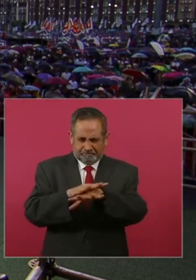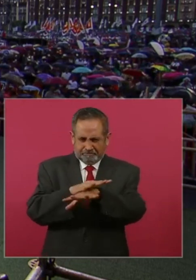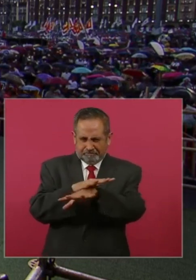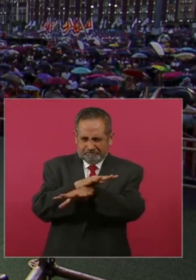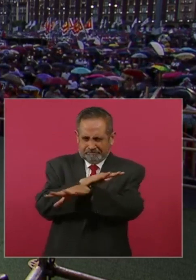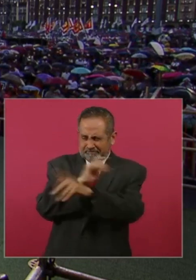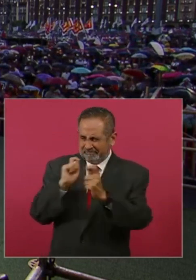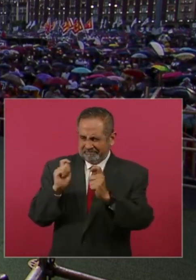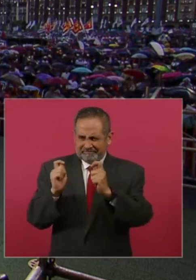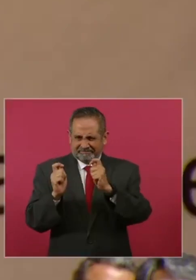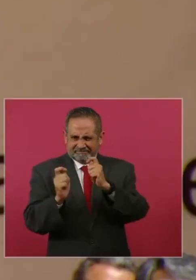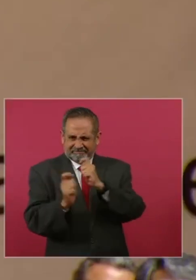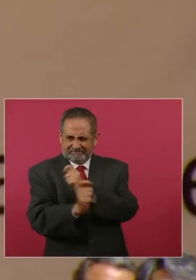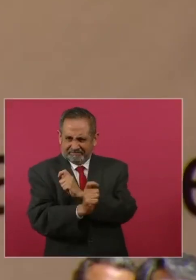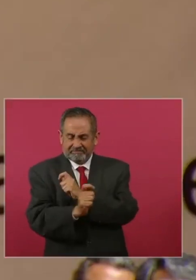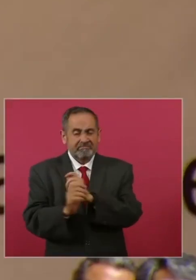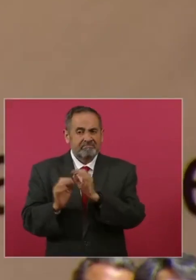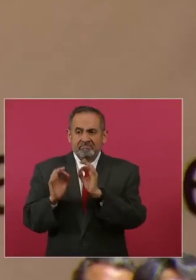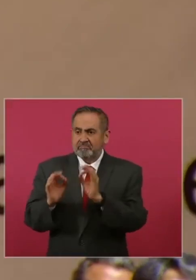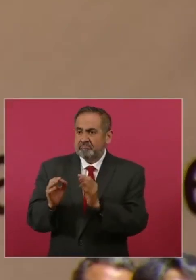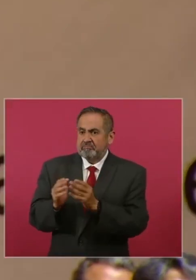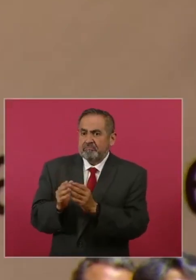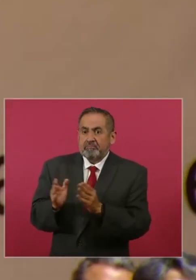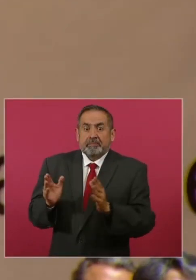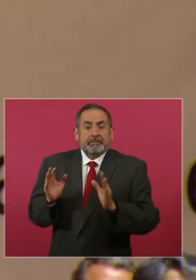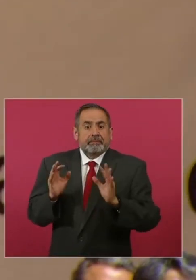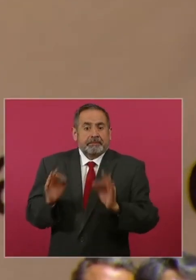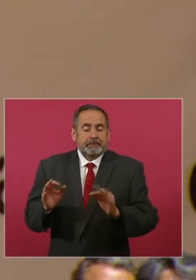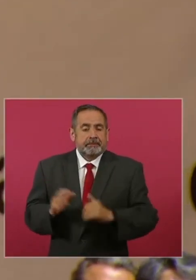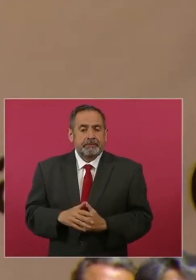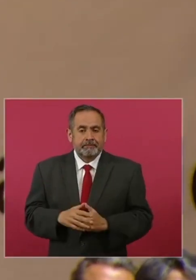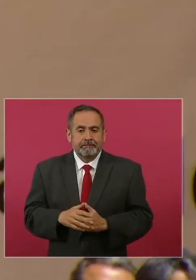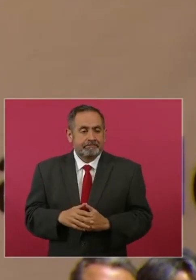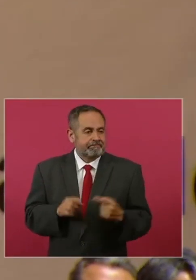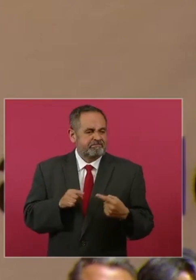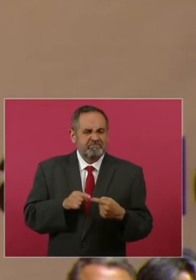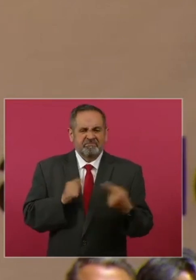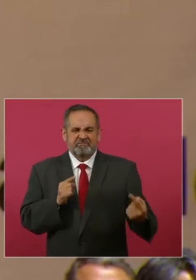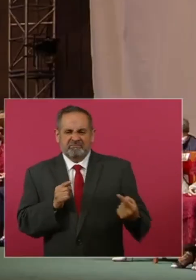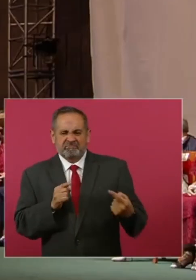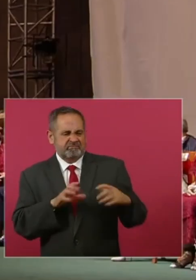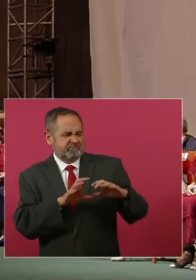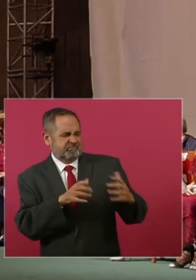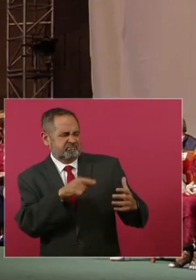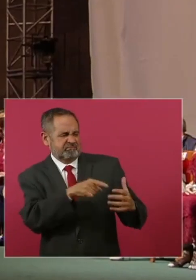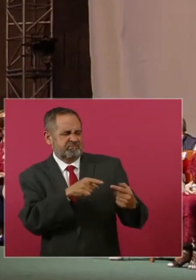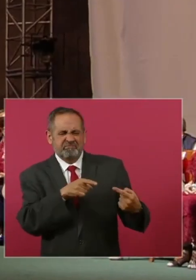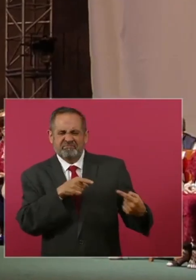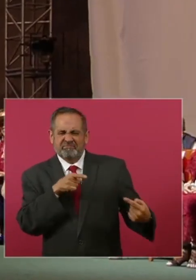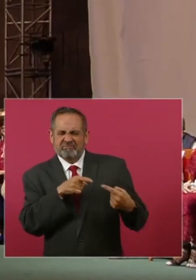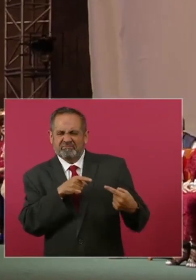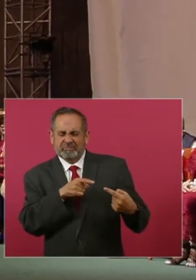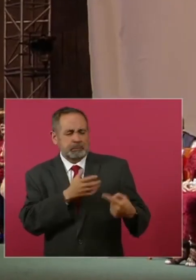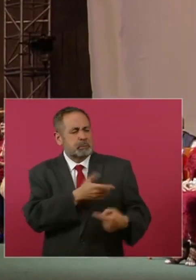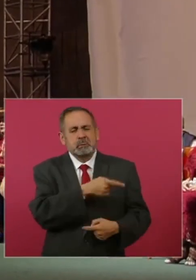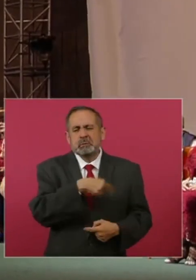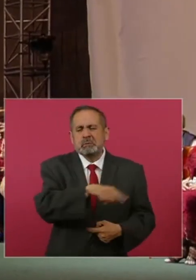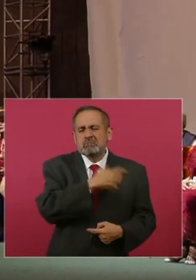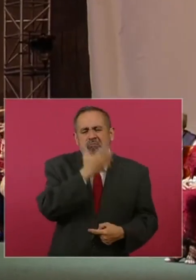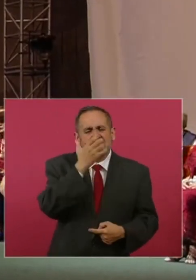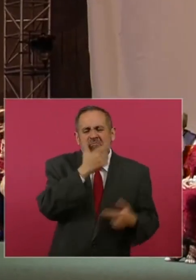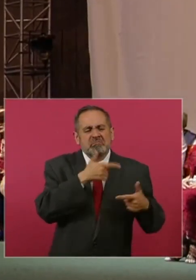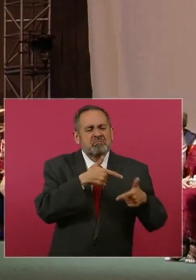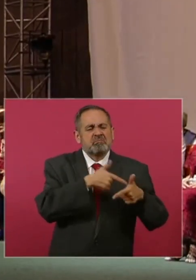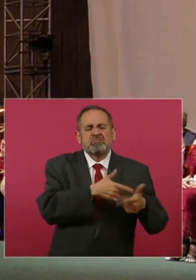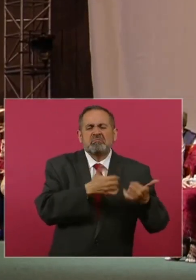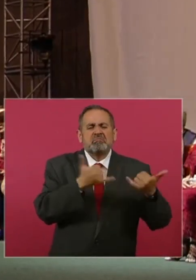the process of transforming our country, una oposición, has created conservadora, a